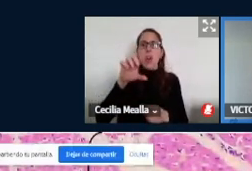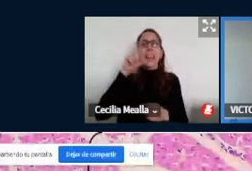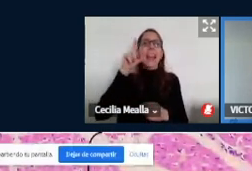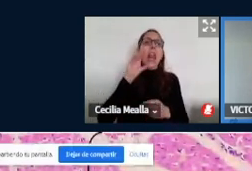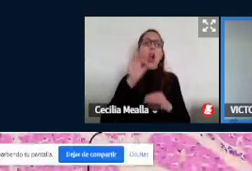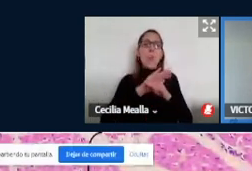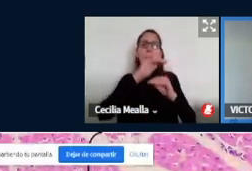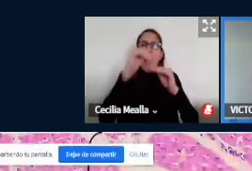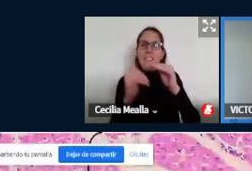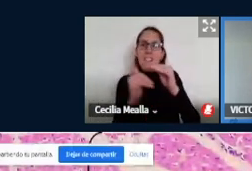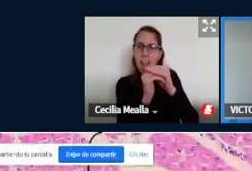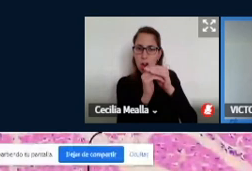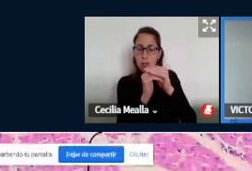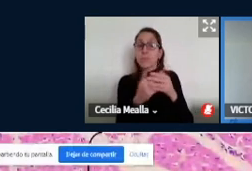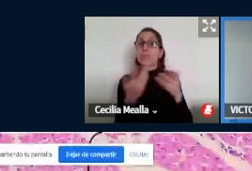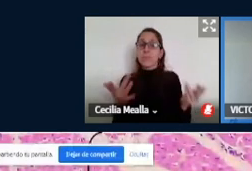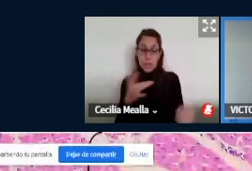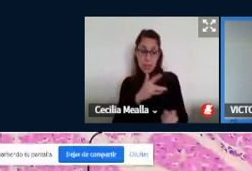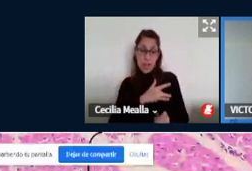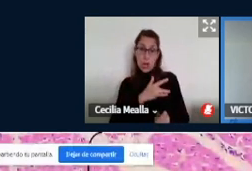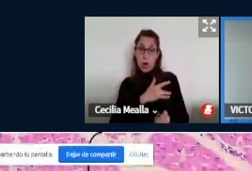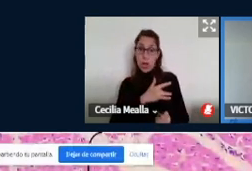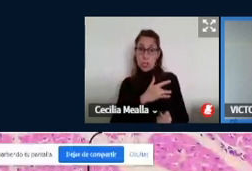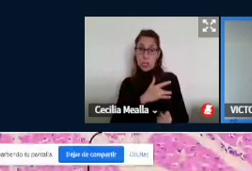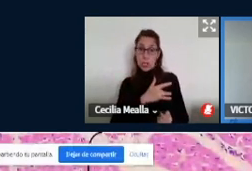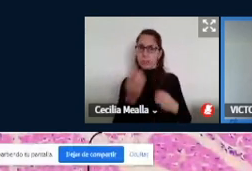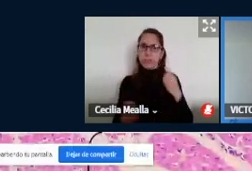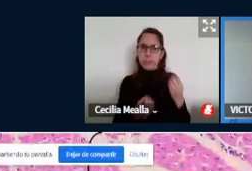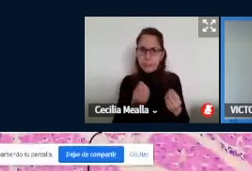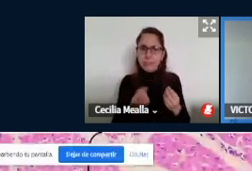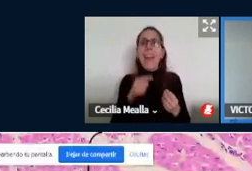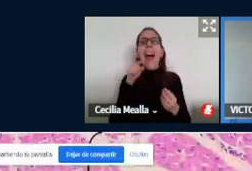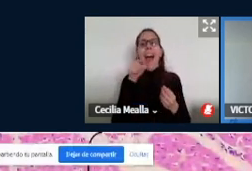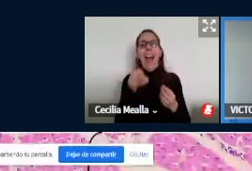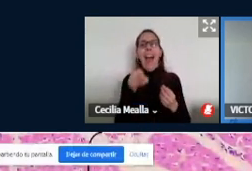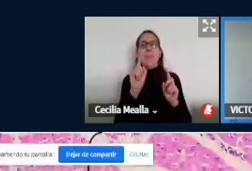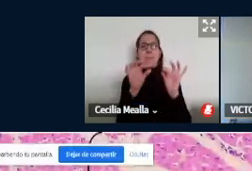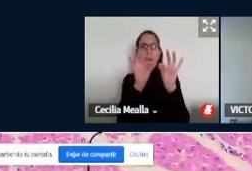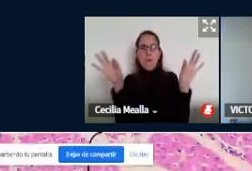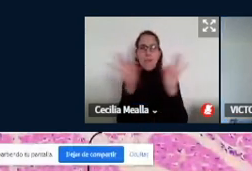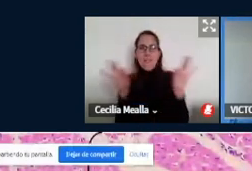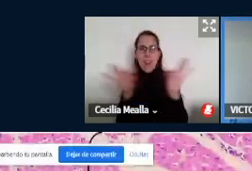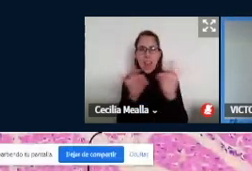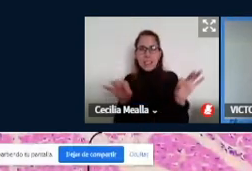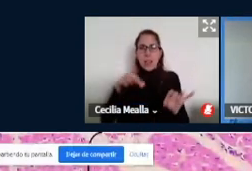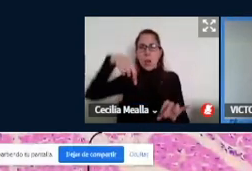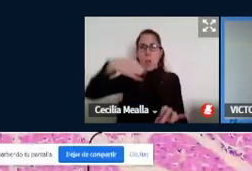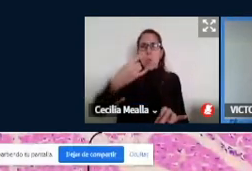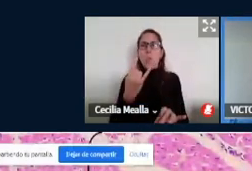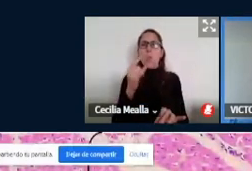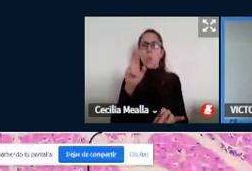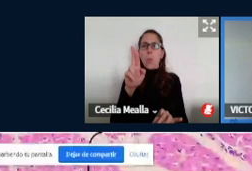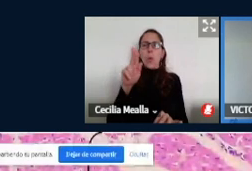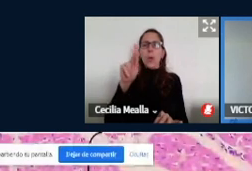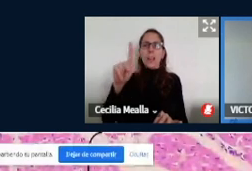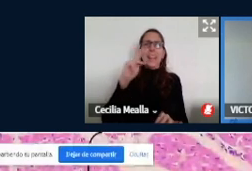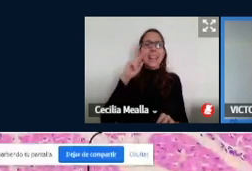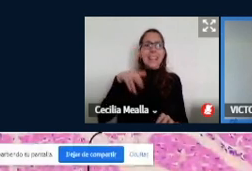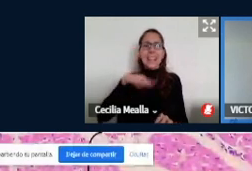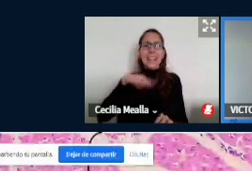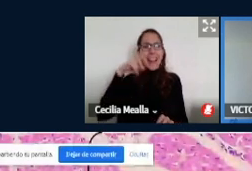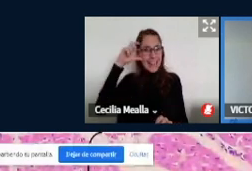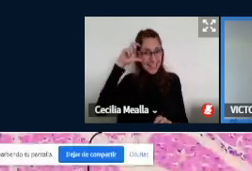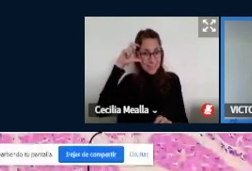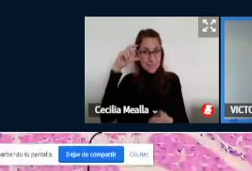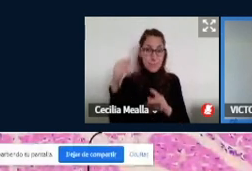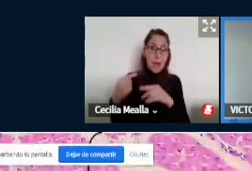la particularidad en el corazón de que vamos a ver las fibras de Purkinje, que son estas. Vamos a recorrer, fíjense, para este lado